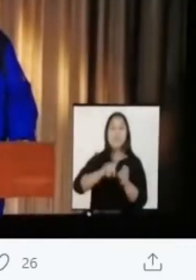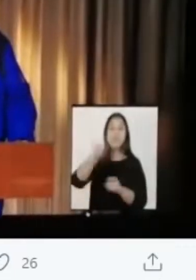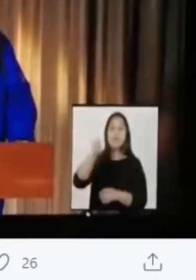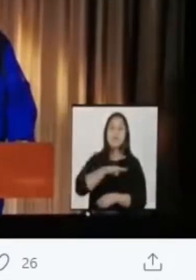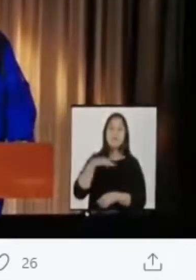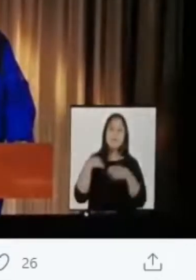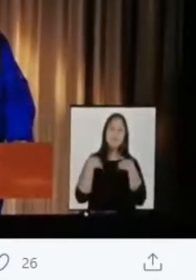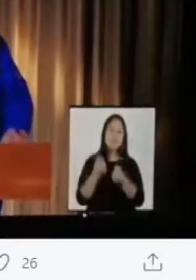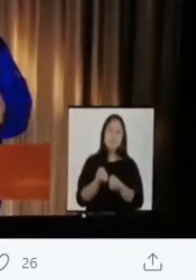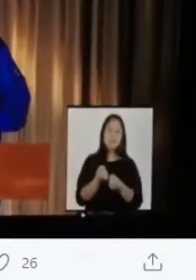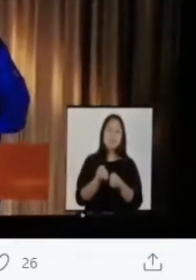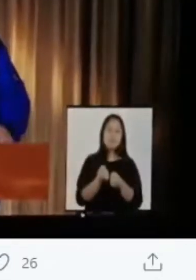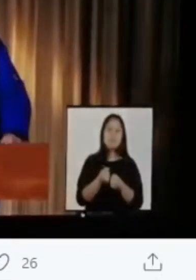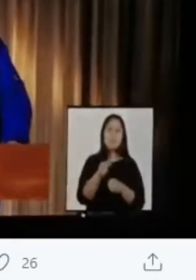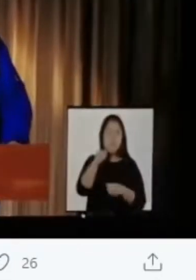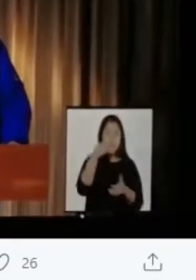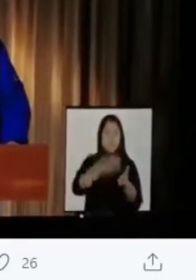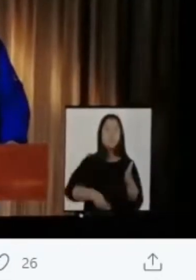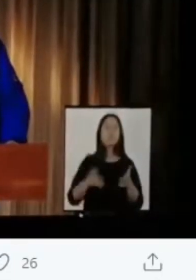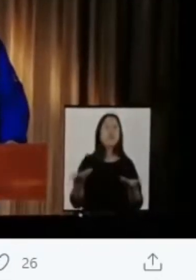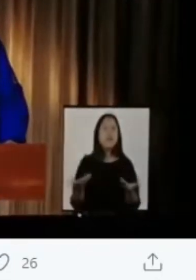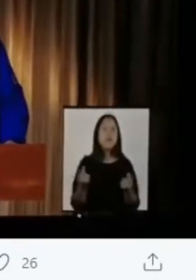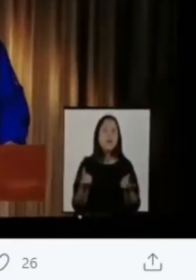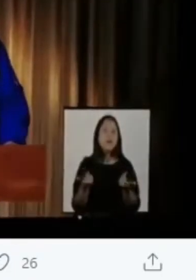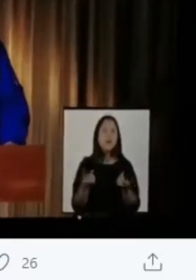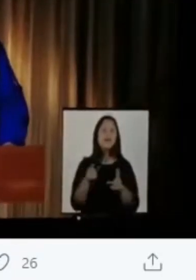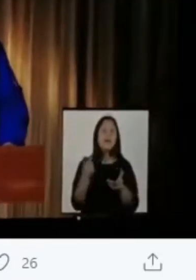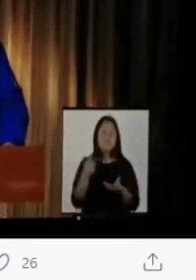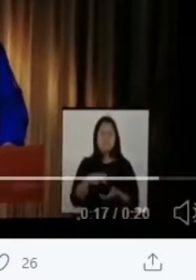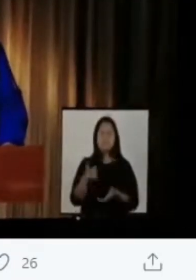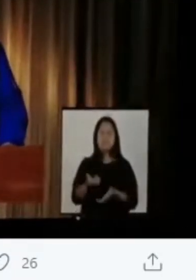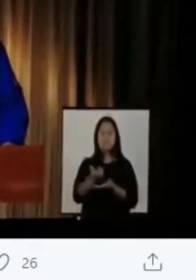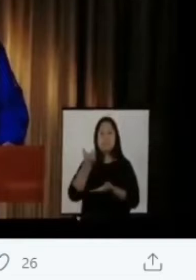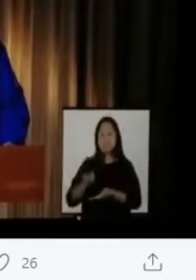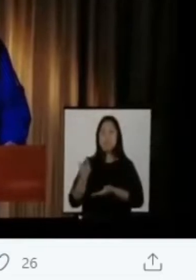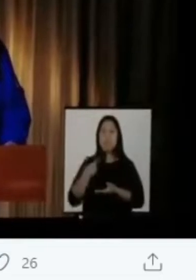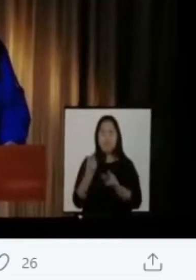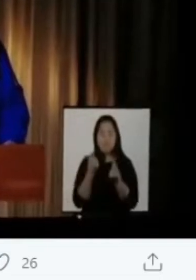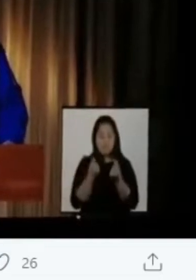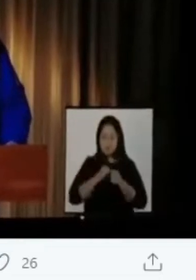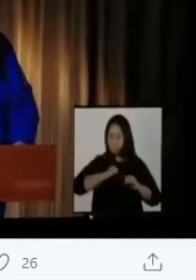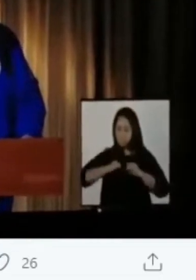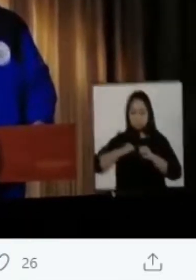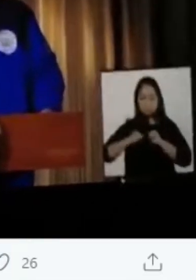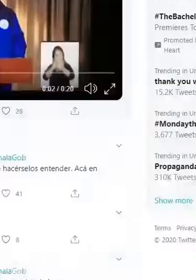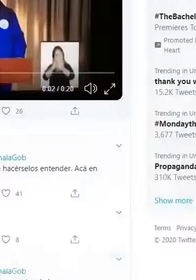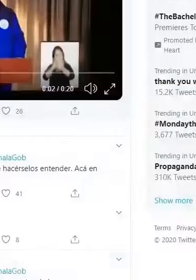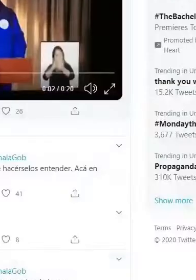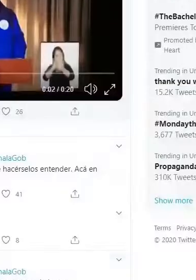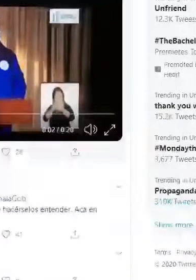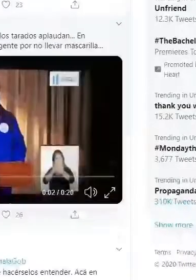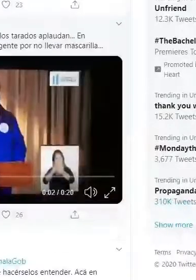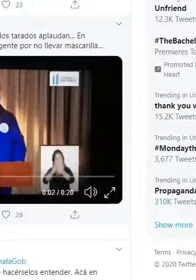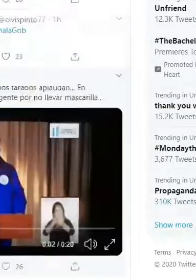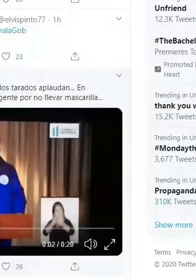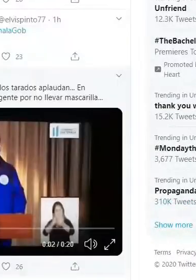de Salud. Y esa multa va a servirnos para tener fondos para poder seguir combatiendo la enfermedad. Eso es lo que va a